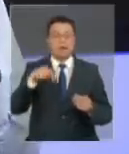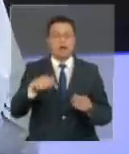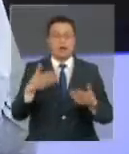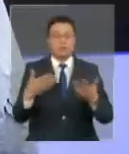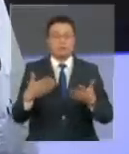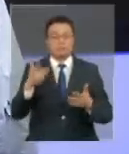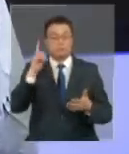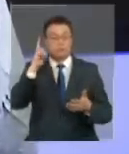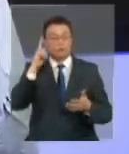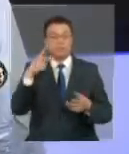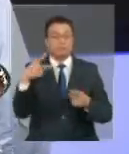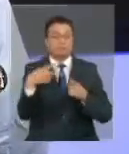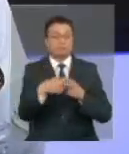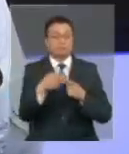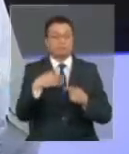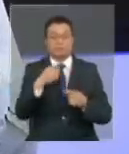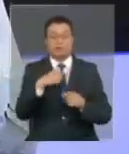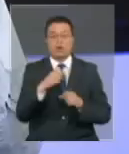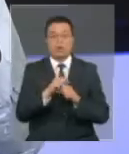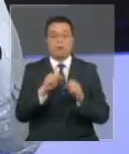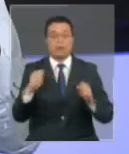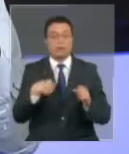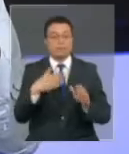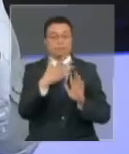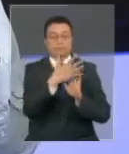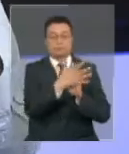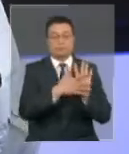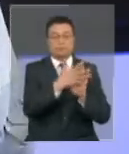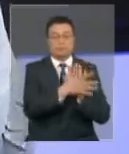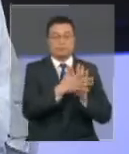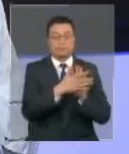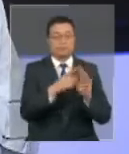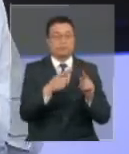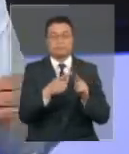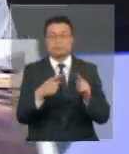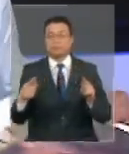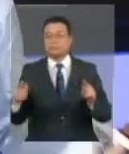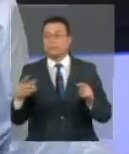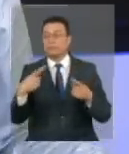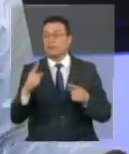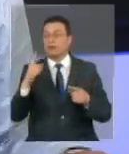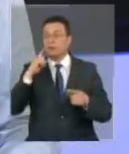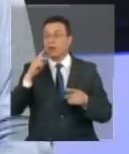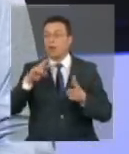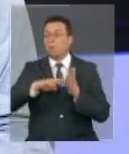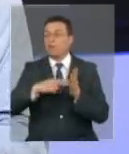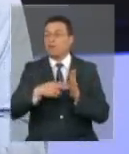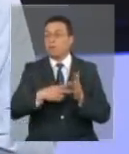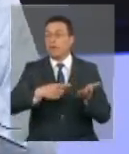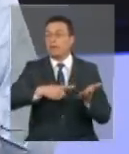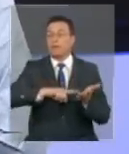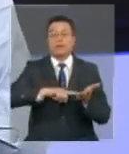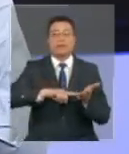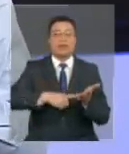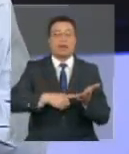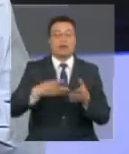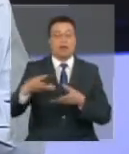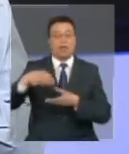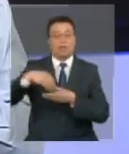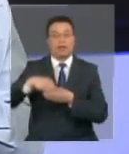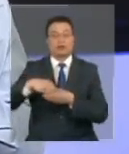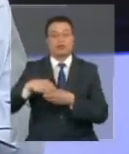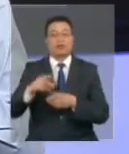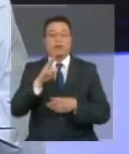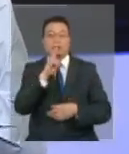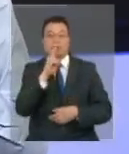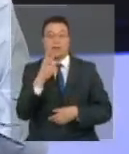porque está totalmente, tal como ustedes lo ven aquí, en una situación deplorable. Estas son las canchas del